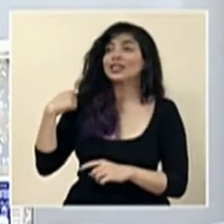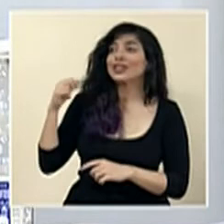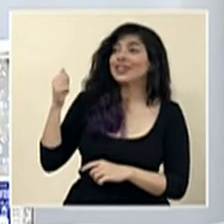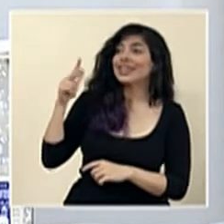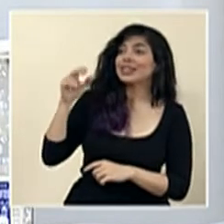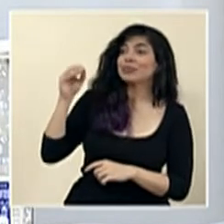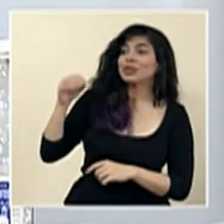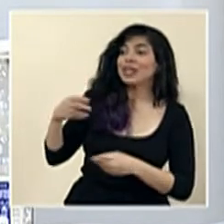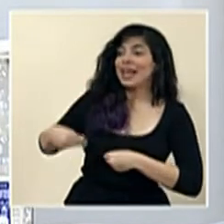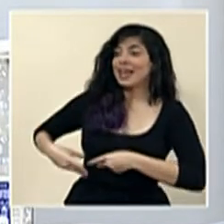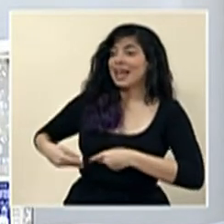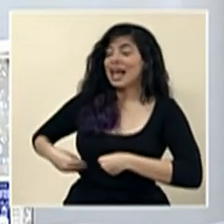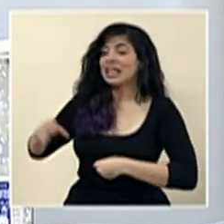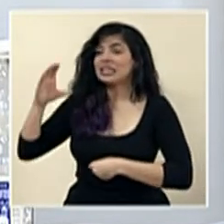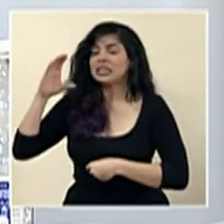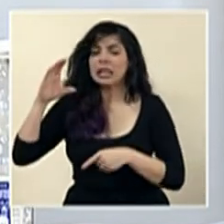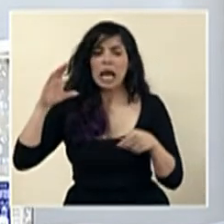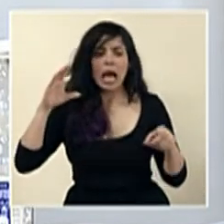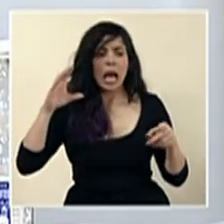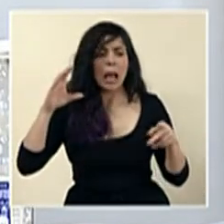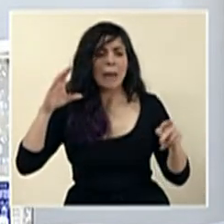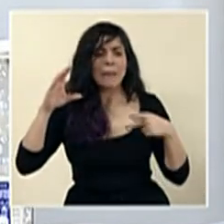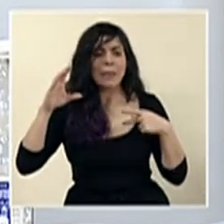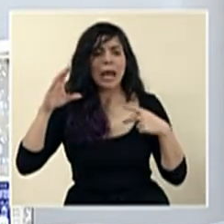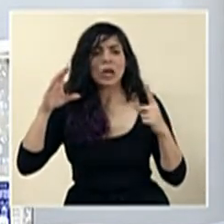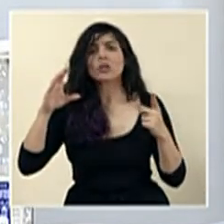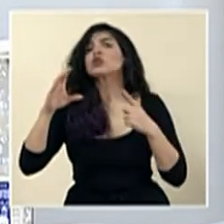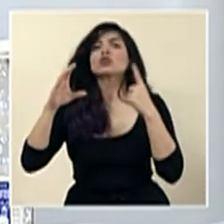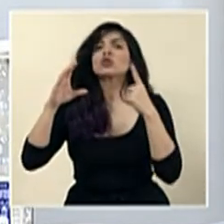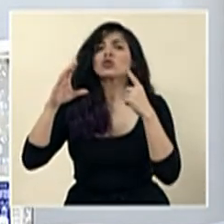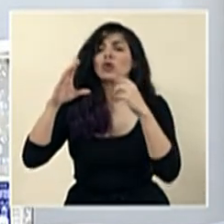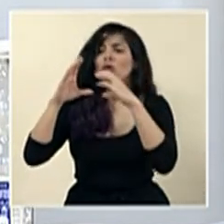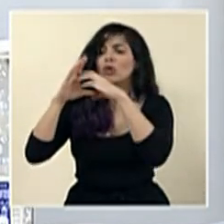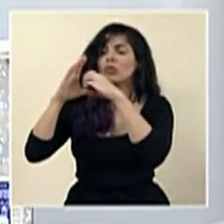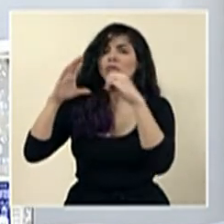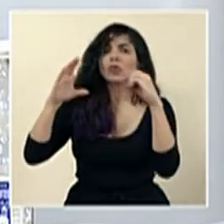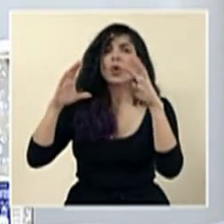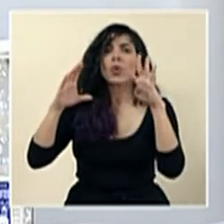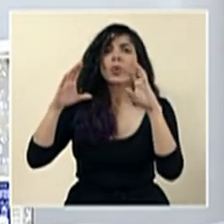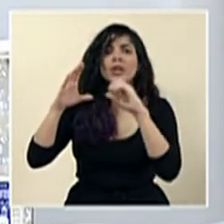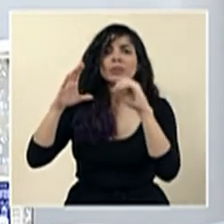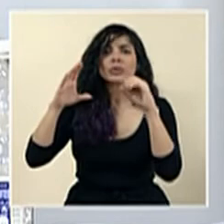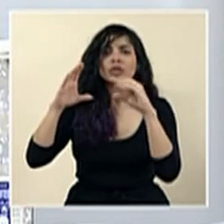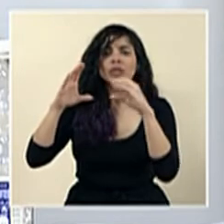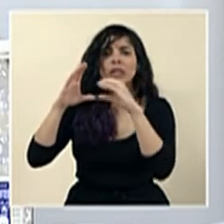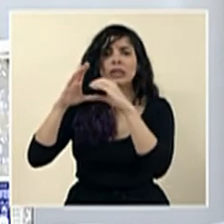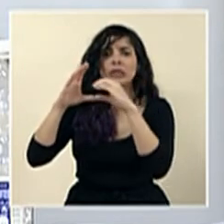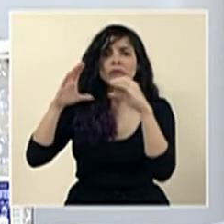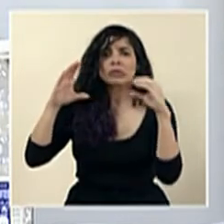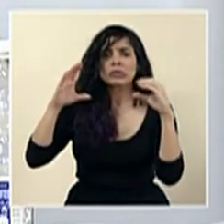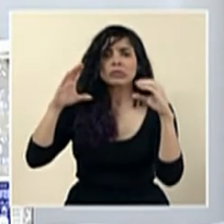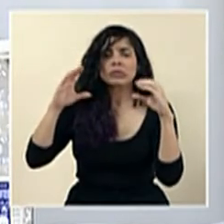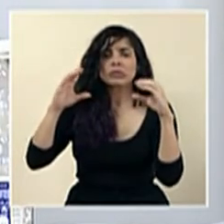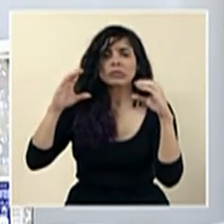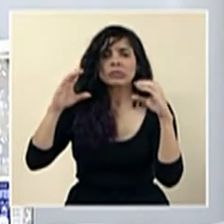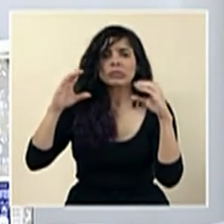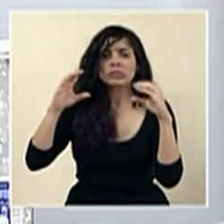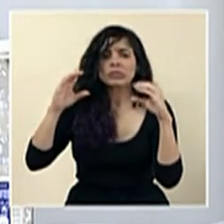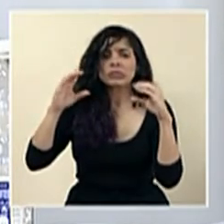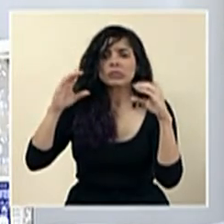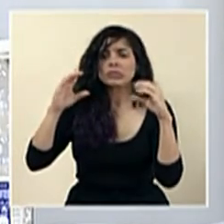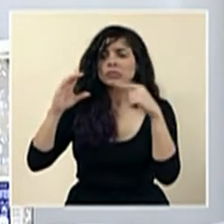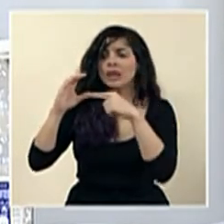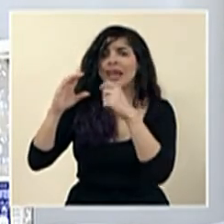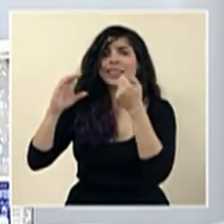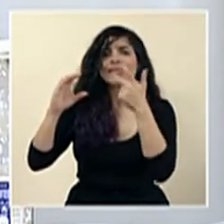un 4% del IVA que pagó el huésped contra